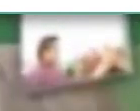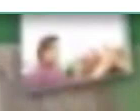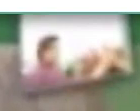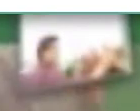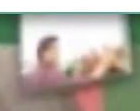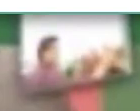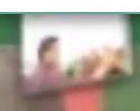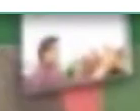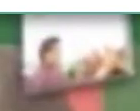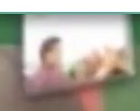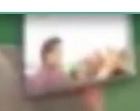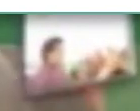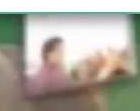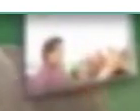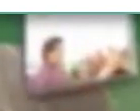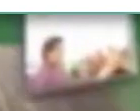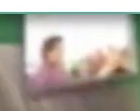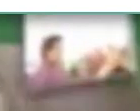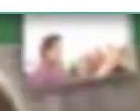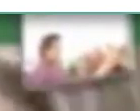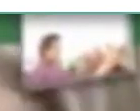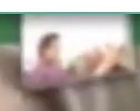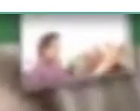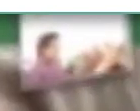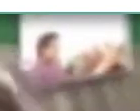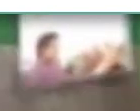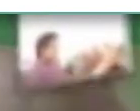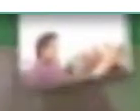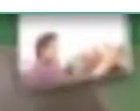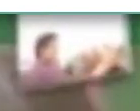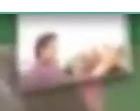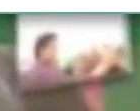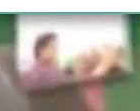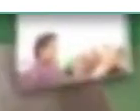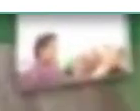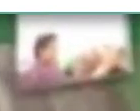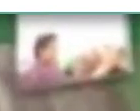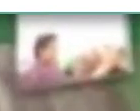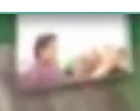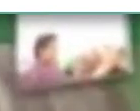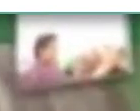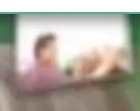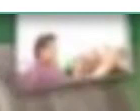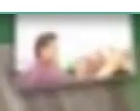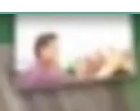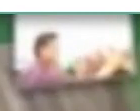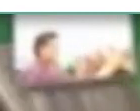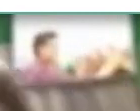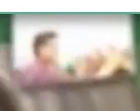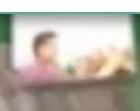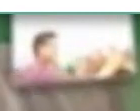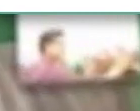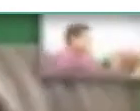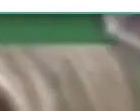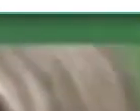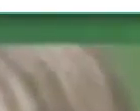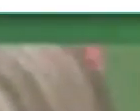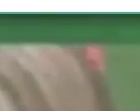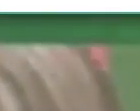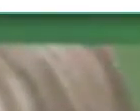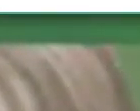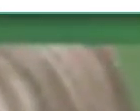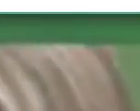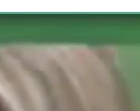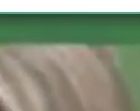gobierno de un ciudadano que ha expresado su intención por buscar la presidencia y que hoy ocupa el primer lugar en todas